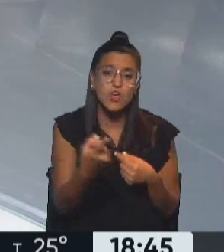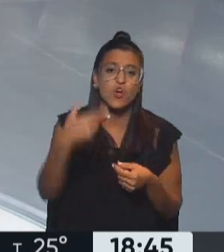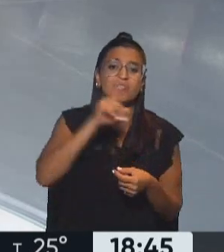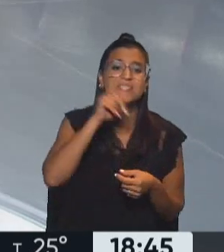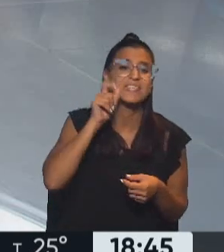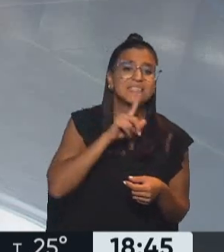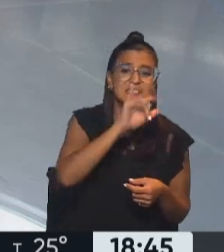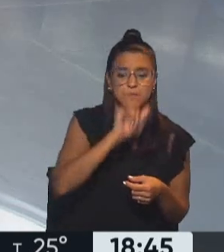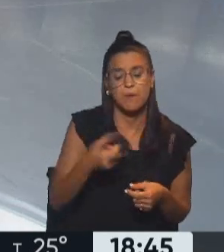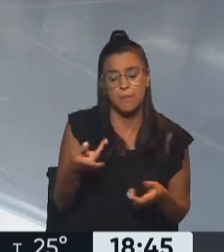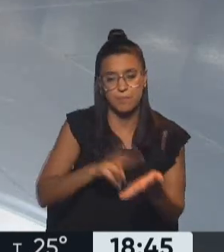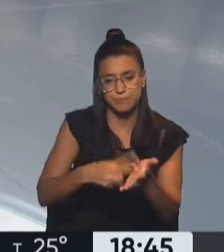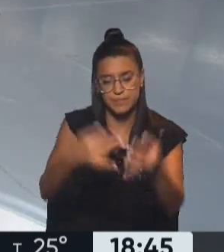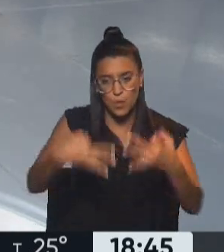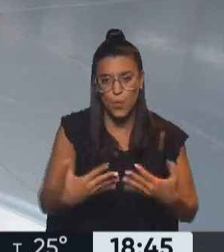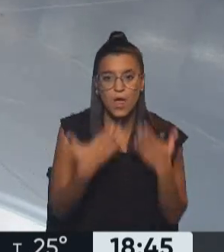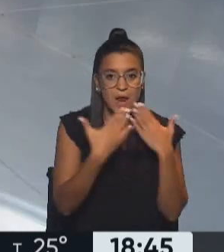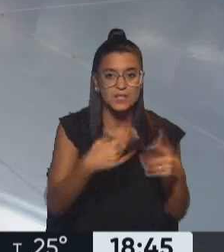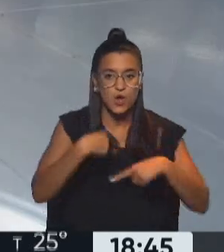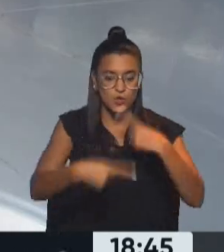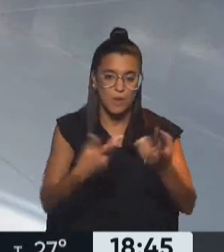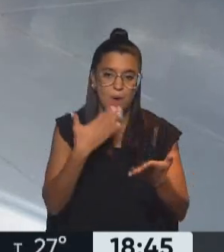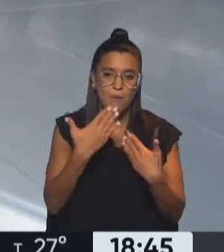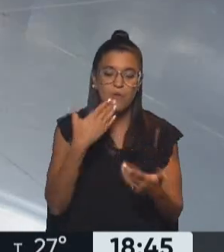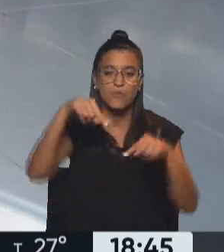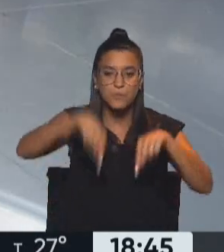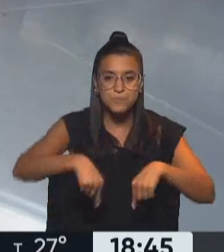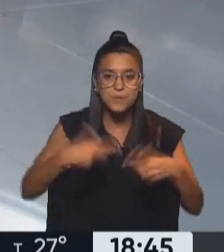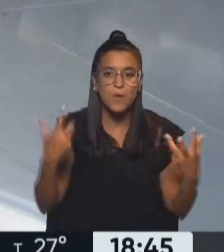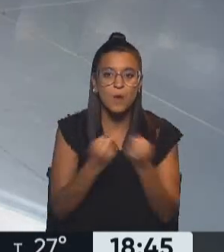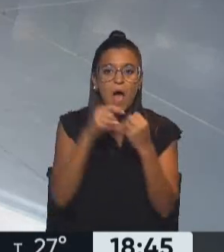Tetaz lo vamos a escuchar un montón de veces más. Gracias, Nico. Ya seguiremos hablando en esta edición de este acuerdo. Ahora continuamos así.